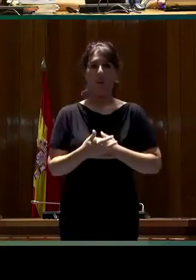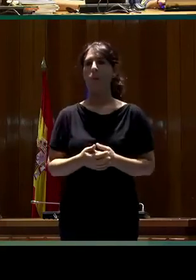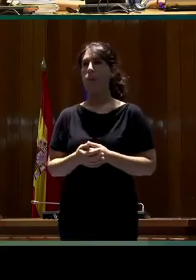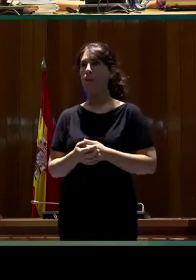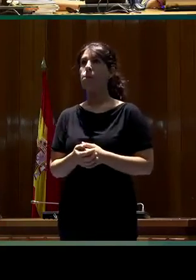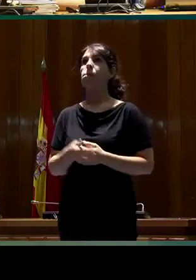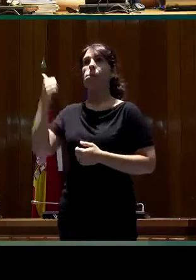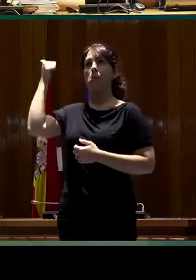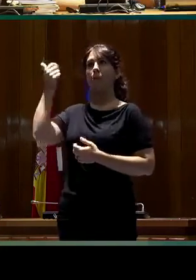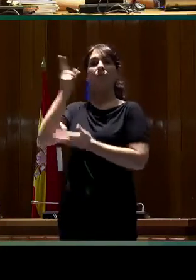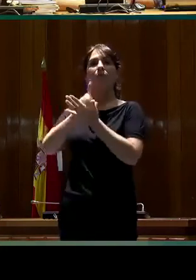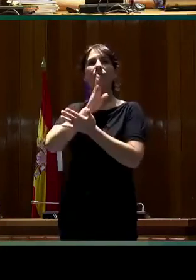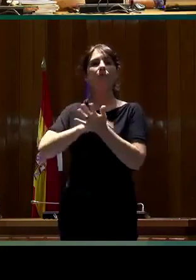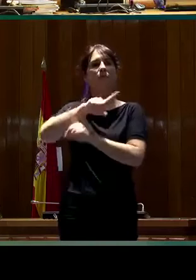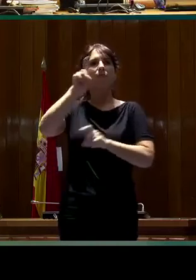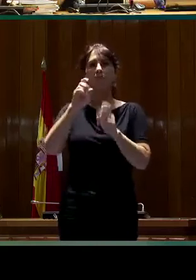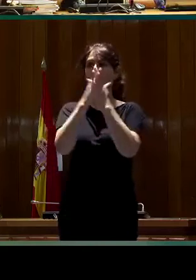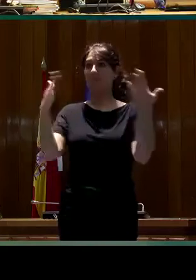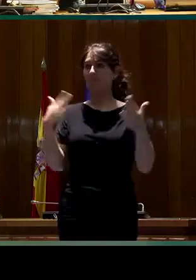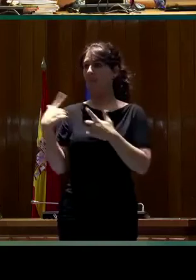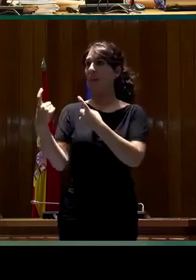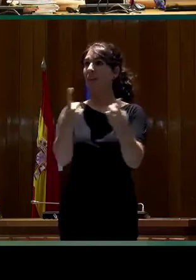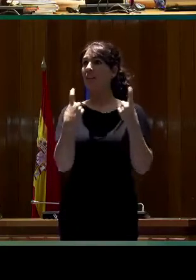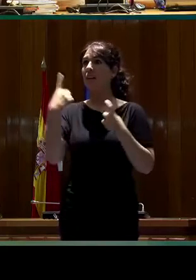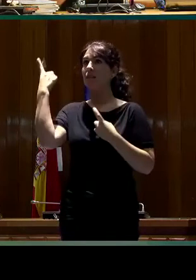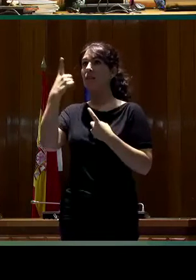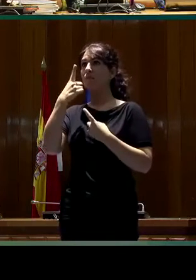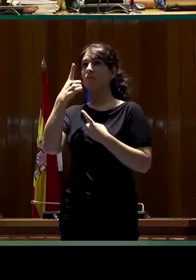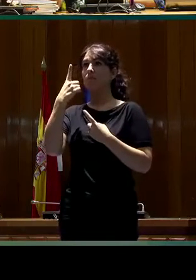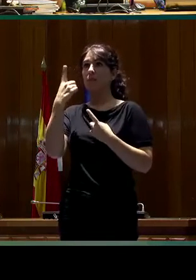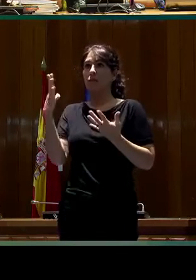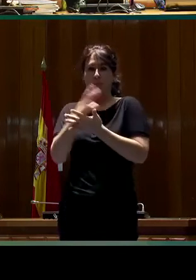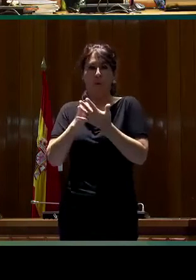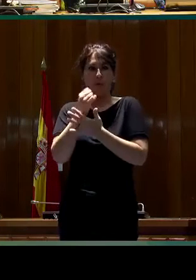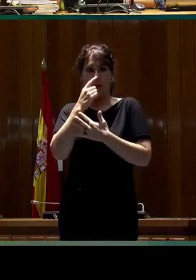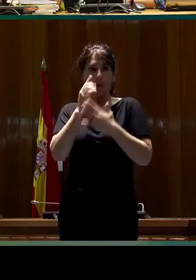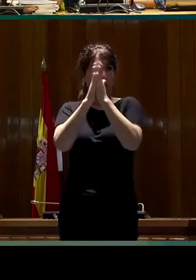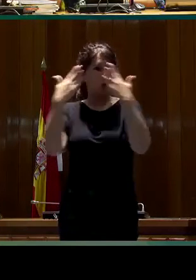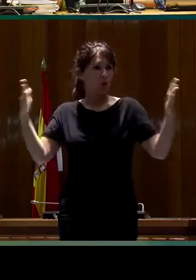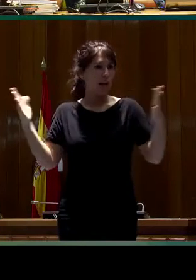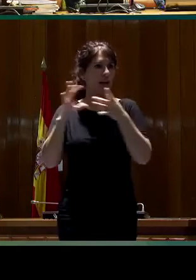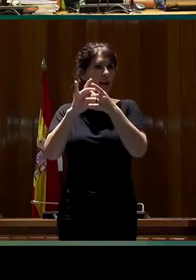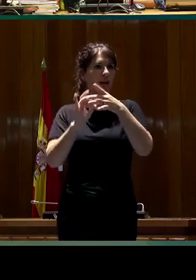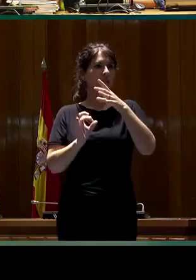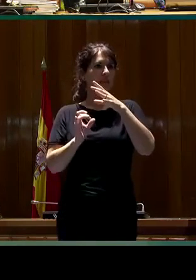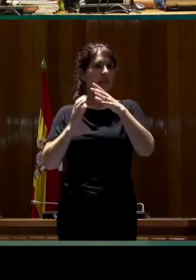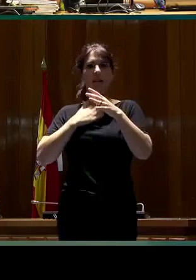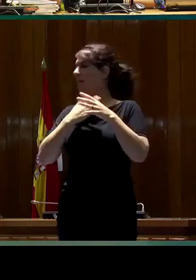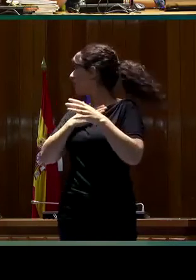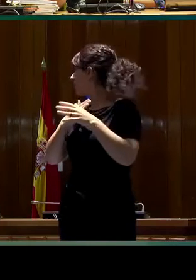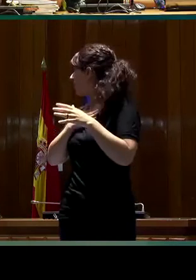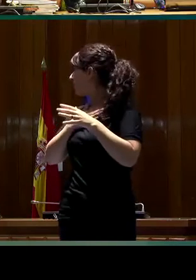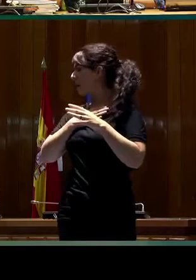Volvemos a la pregunta de si son necesarias. Todo el marco teórico y legal de bibliotecas, desde la Constitución, el Manifiesto de UNESCO para la